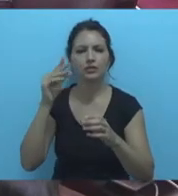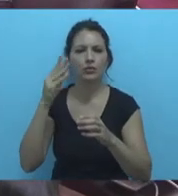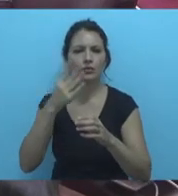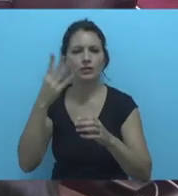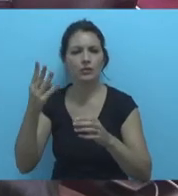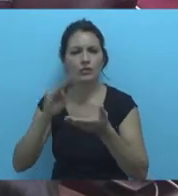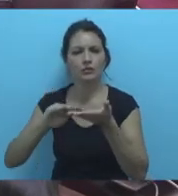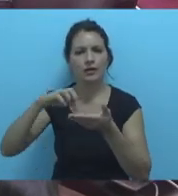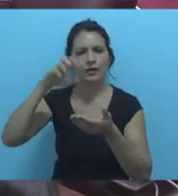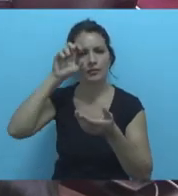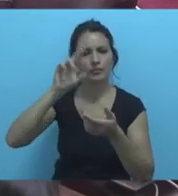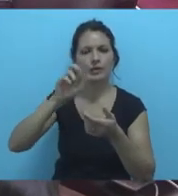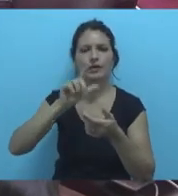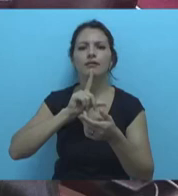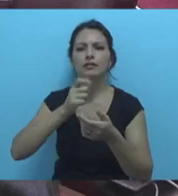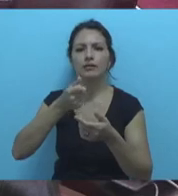42.344, diputada Peralta.